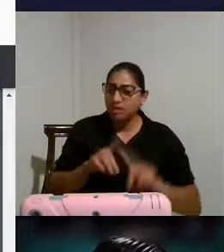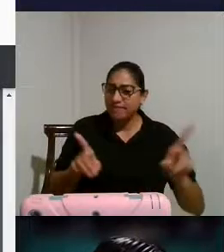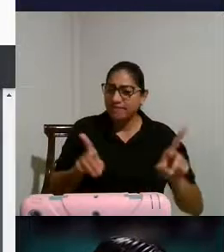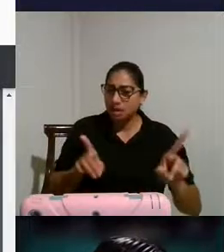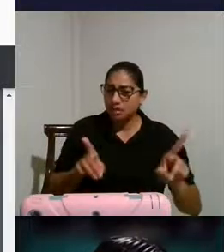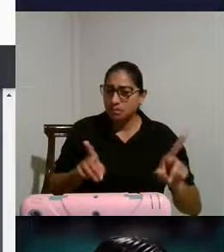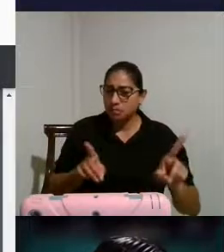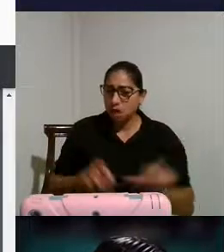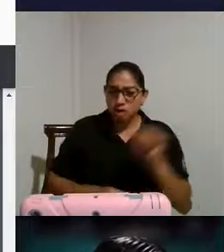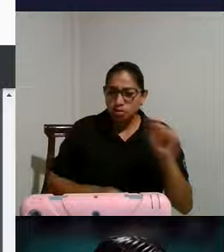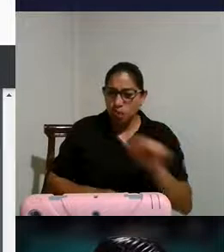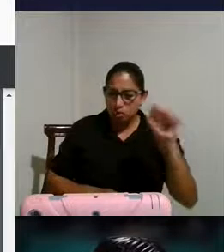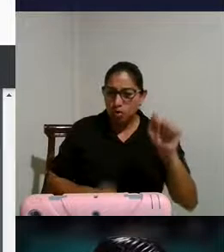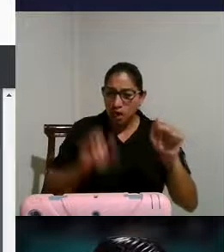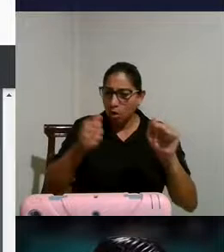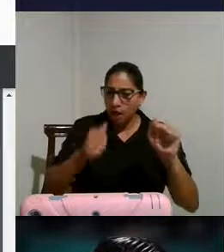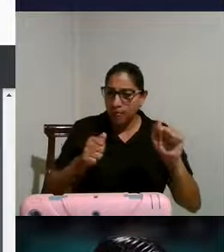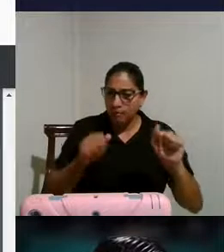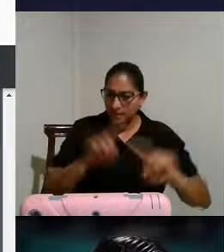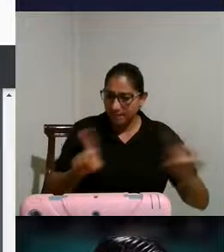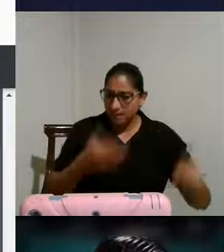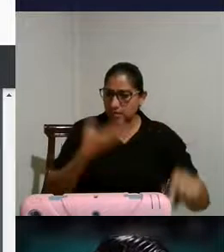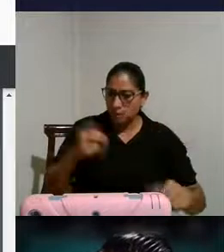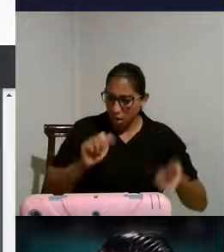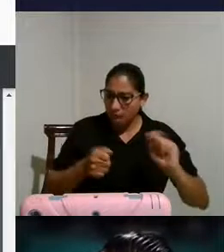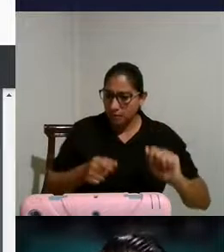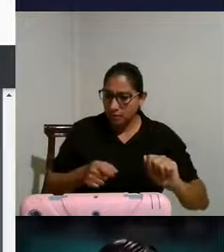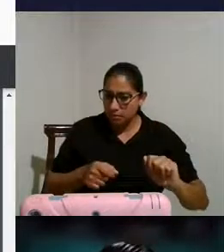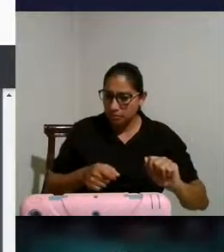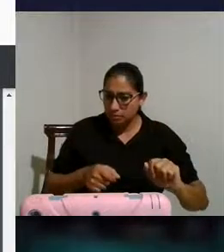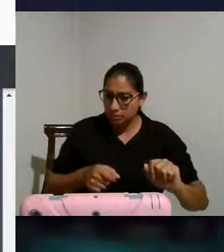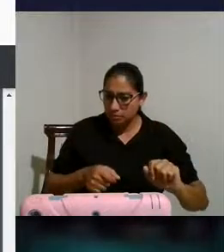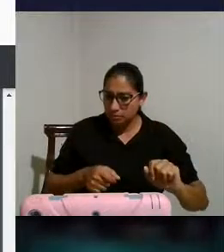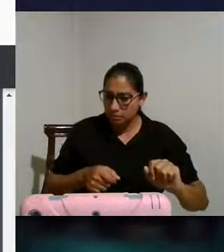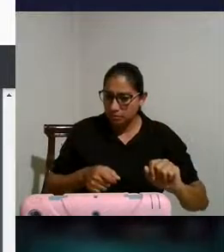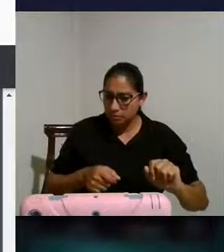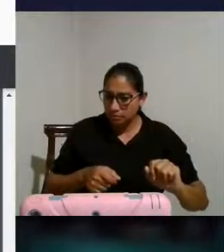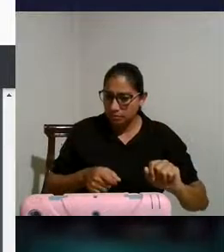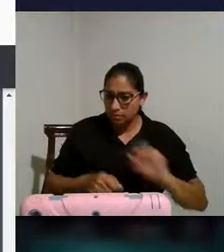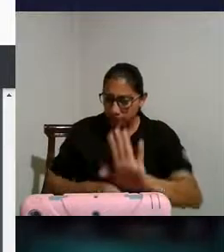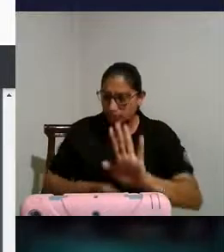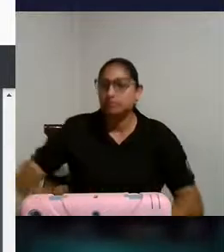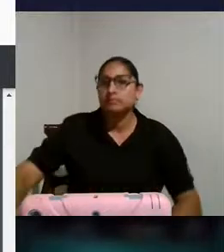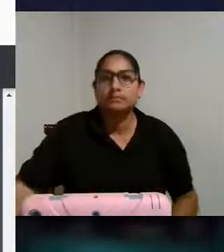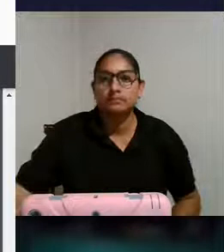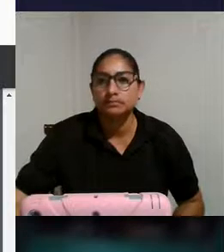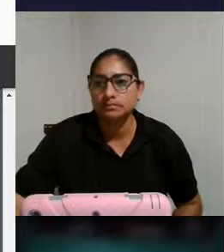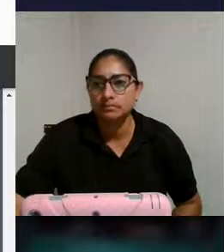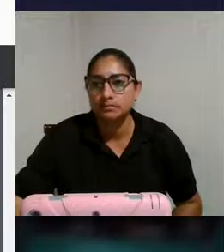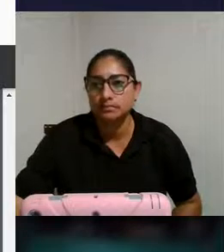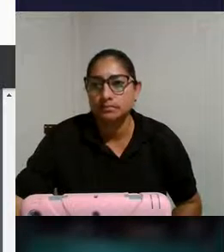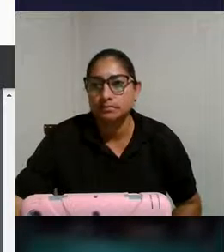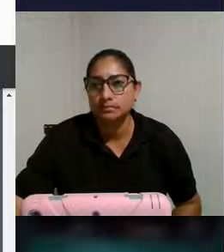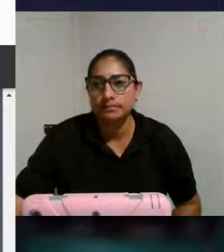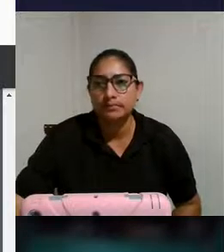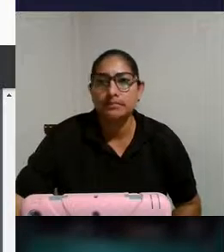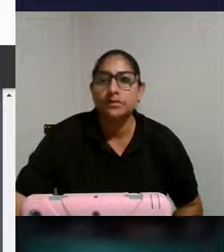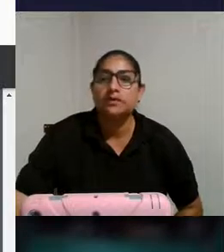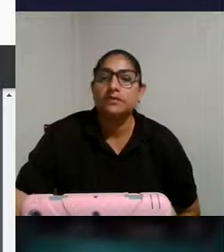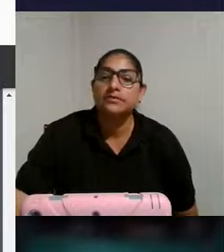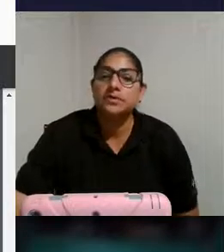11, que efectivamente nos comprueba la hipótesis que teníamos anteriormente con la gráfica de que la pendiente